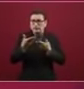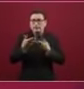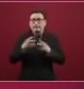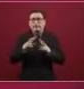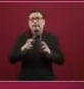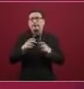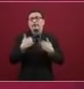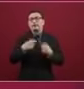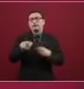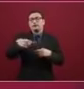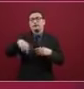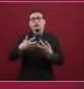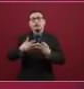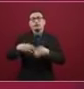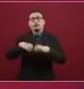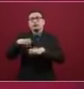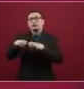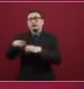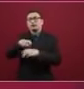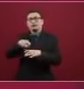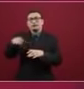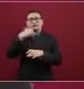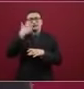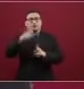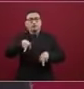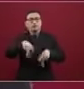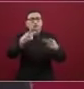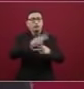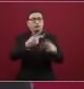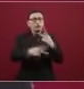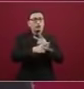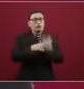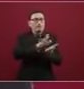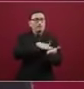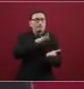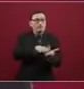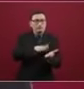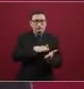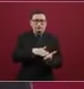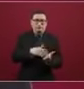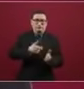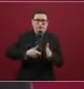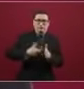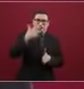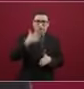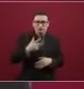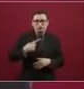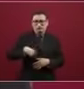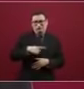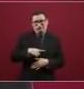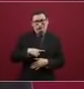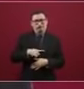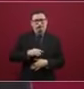están poniendo de acuerdo y quieren vender más caro el papel. No vamos a aceptar